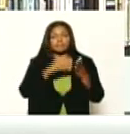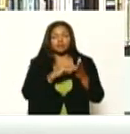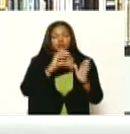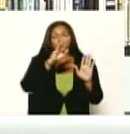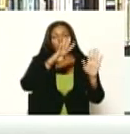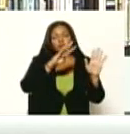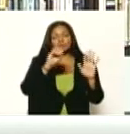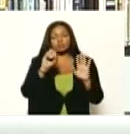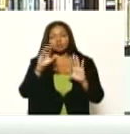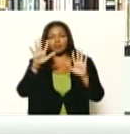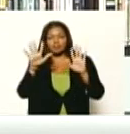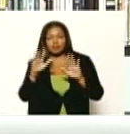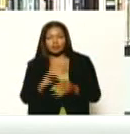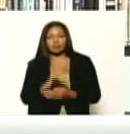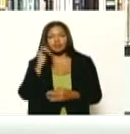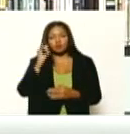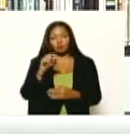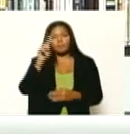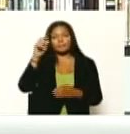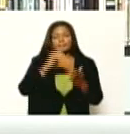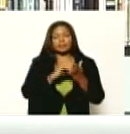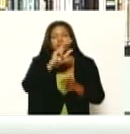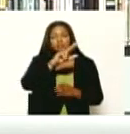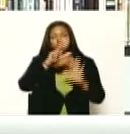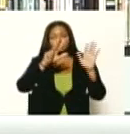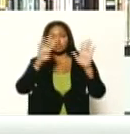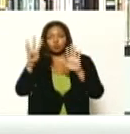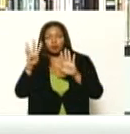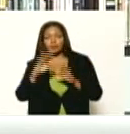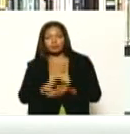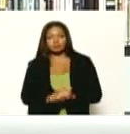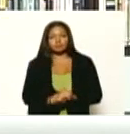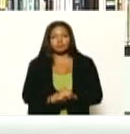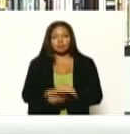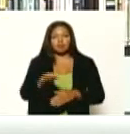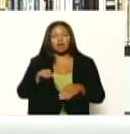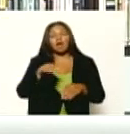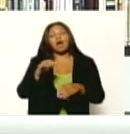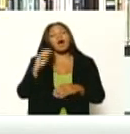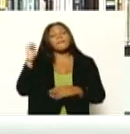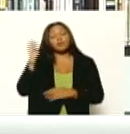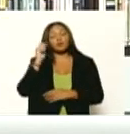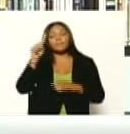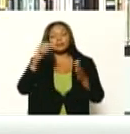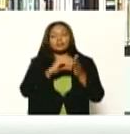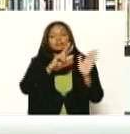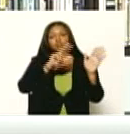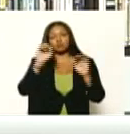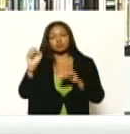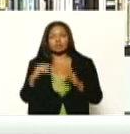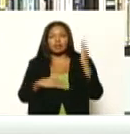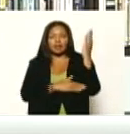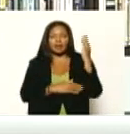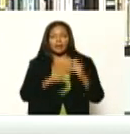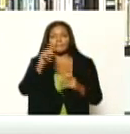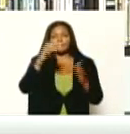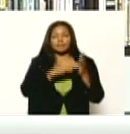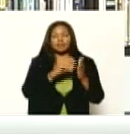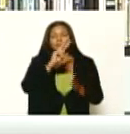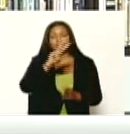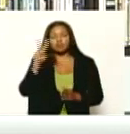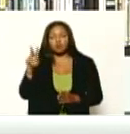1.910, Yaracuy, 1.389, Apure 1.360, Lara 1.022,